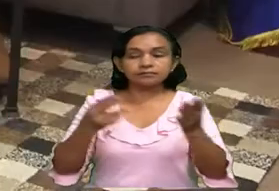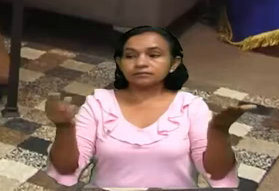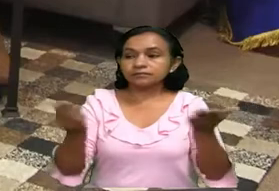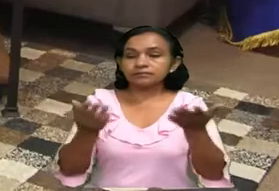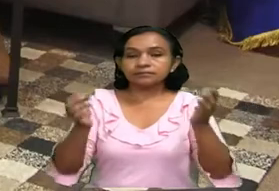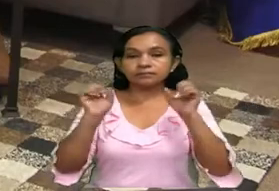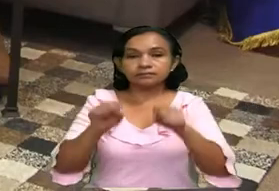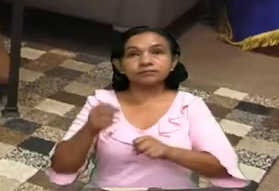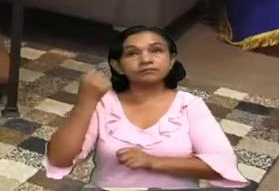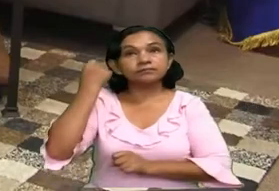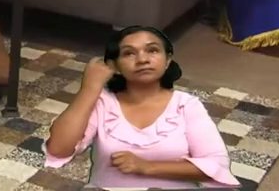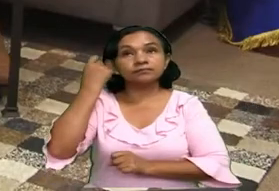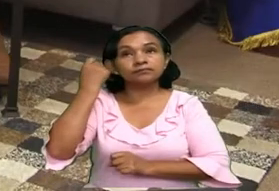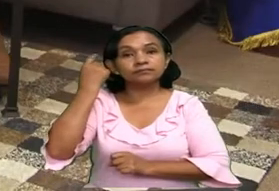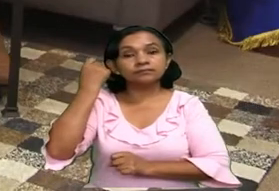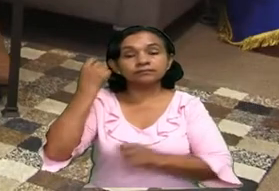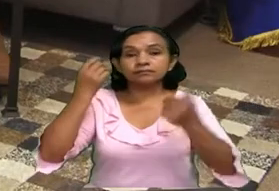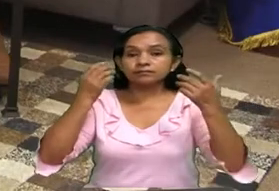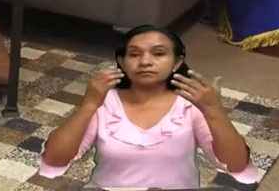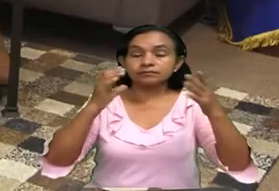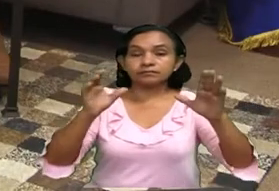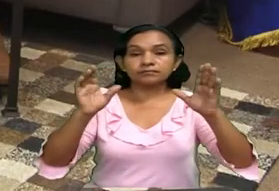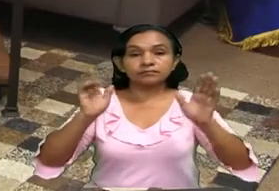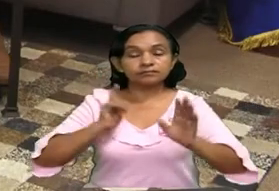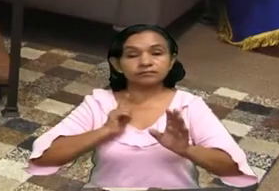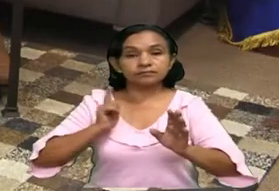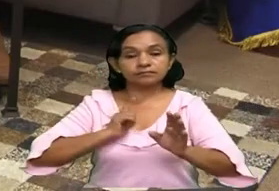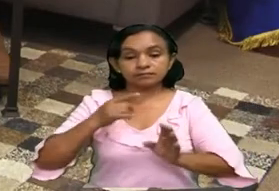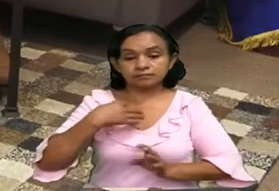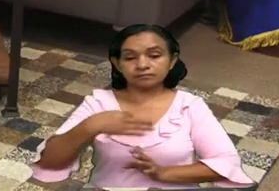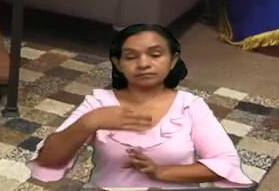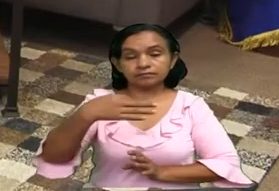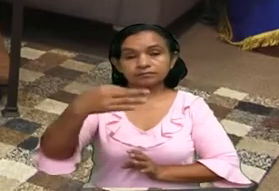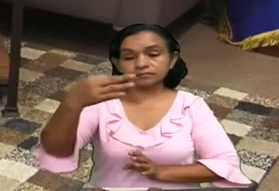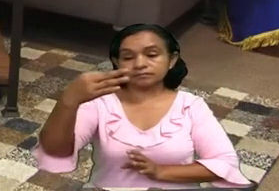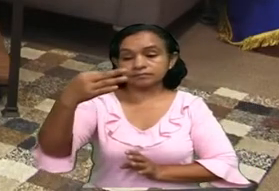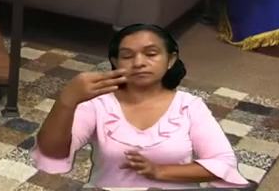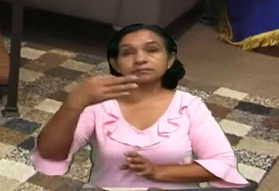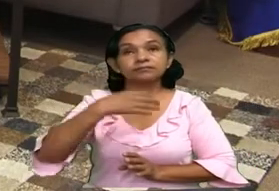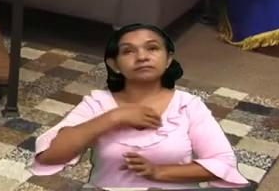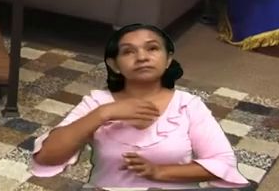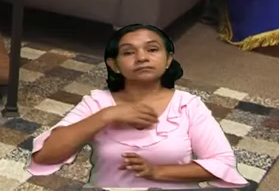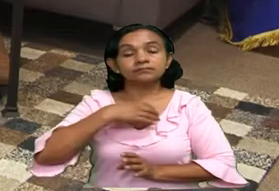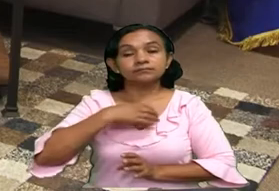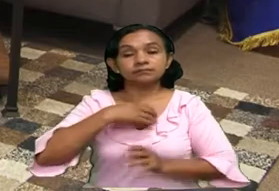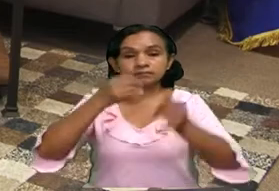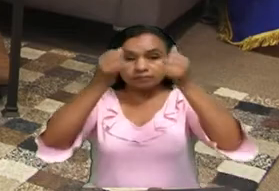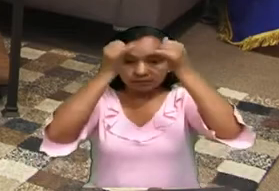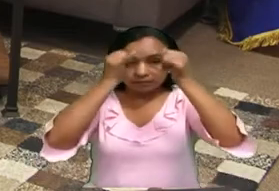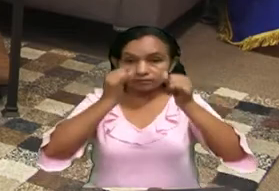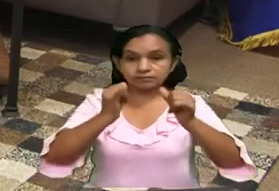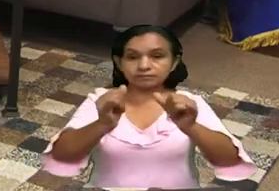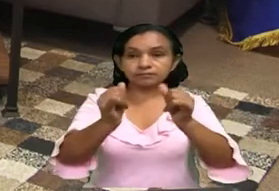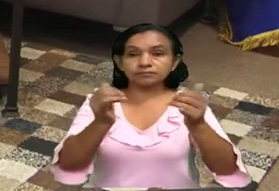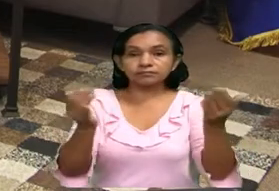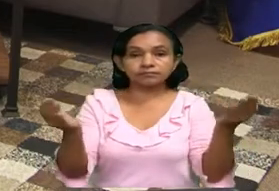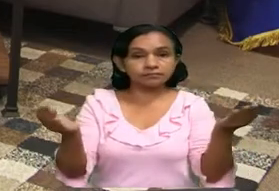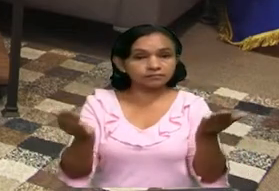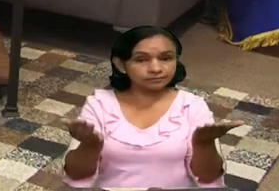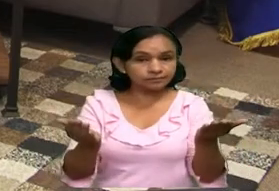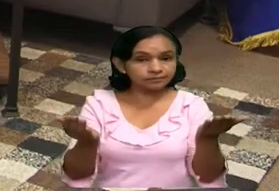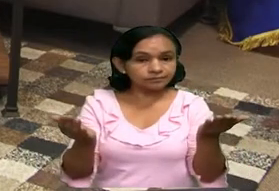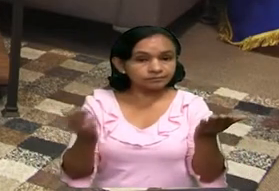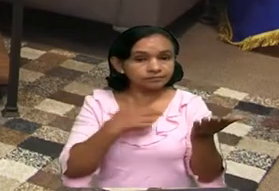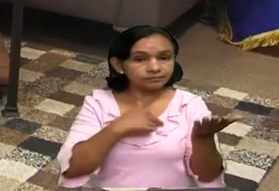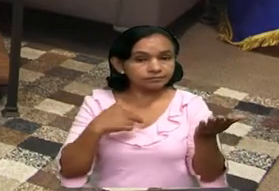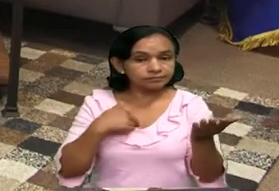podríamos entender los retos que tienen por delante nuestras y nuestros productores de ganado bovino y cómo van a